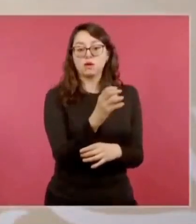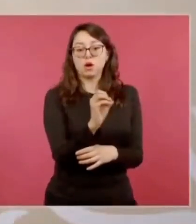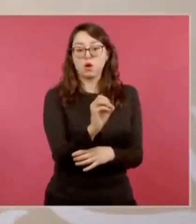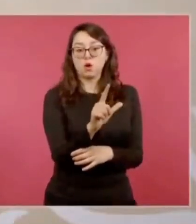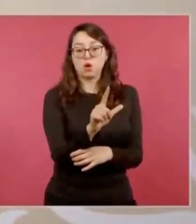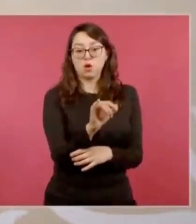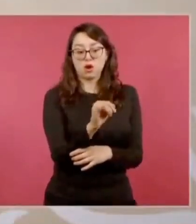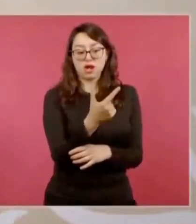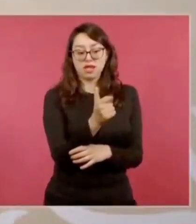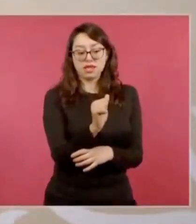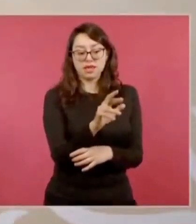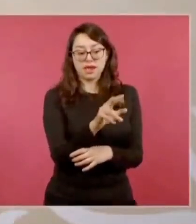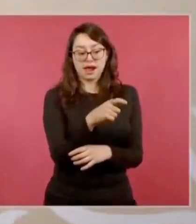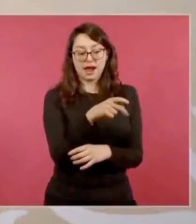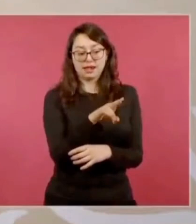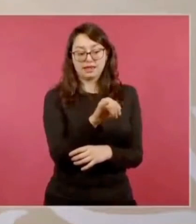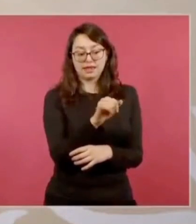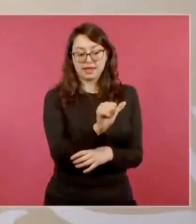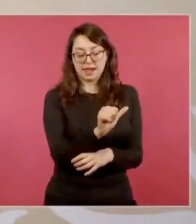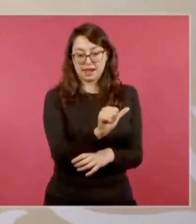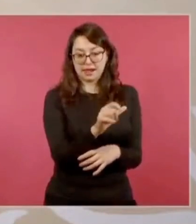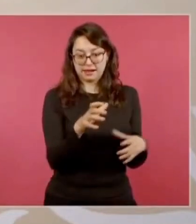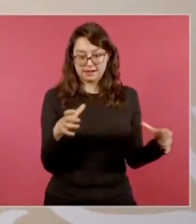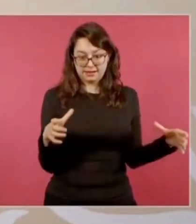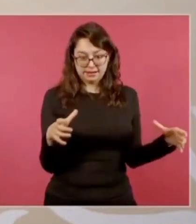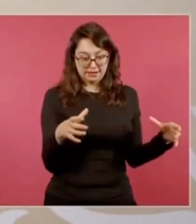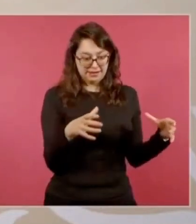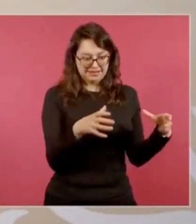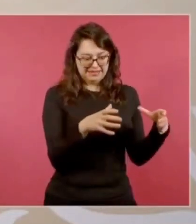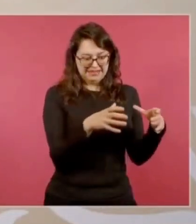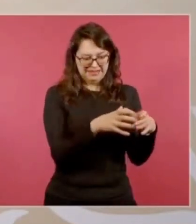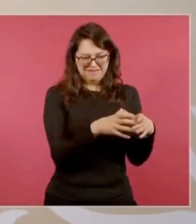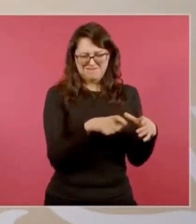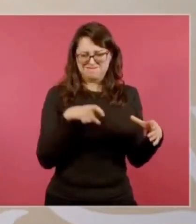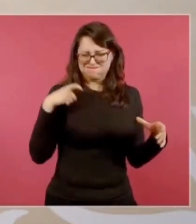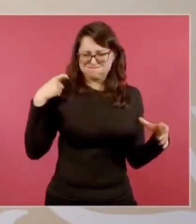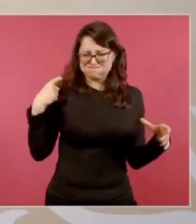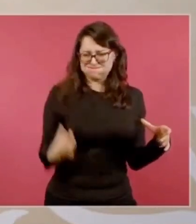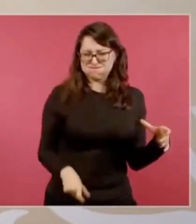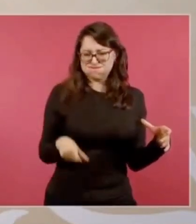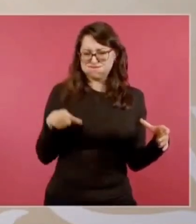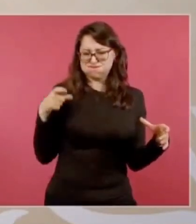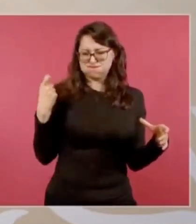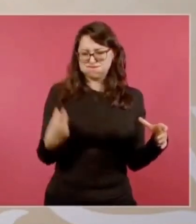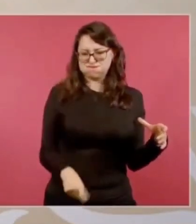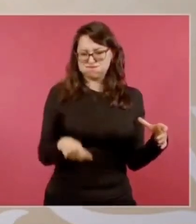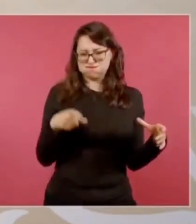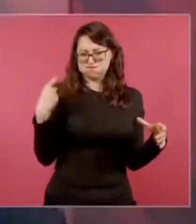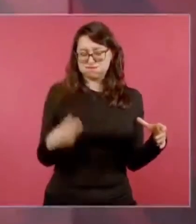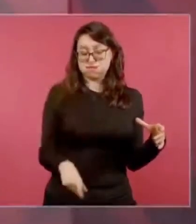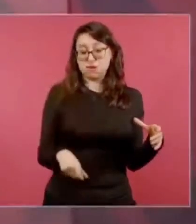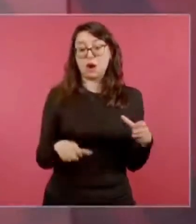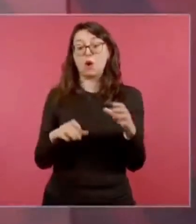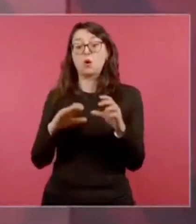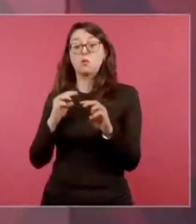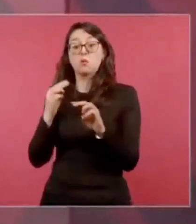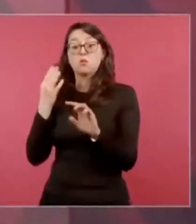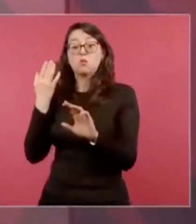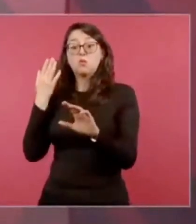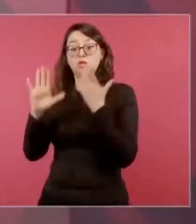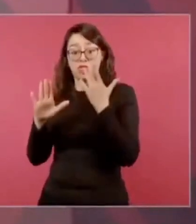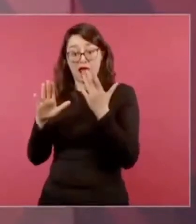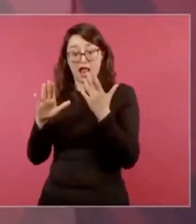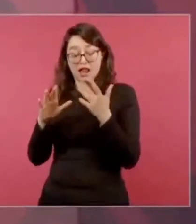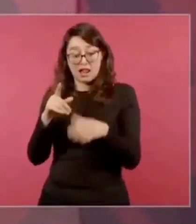Llega a estar México en el 4.º lugar en multimillonarios en el mundo, pero al mismo tiempo,